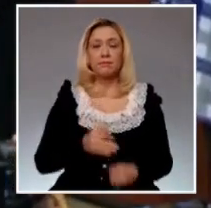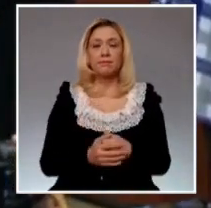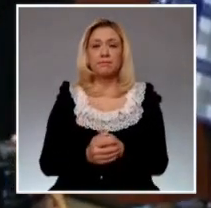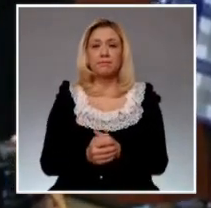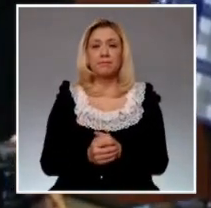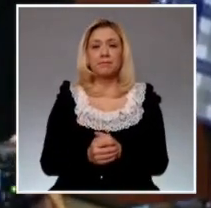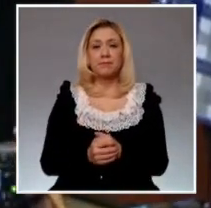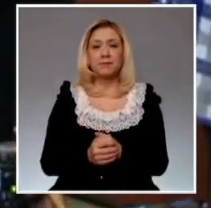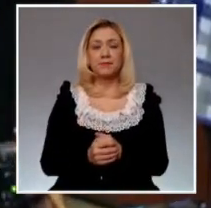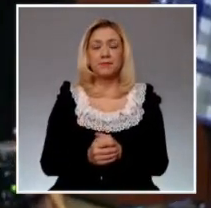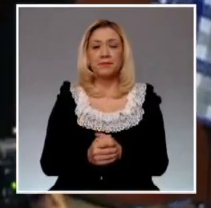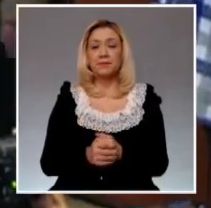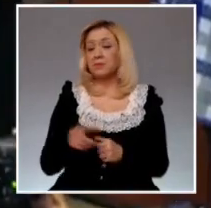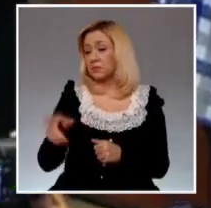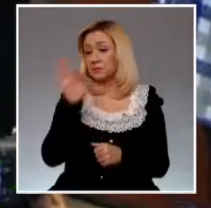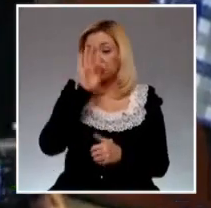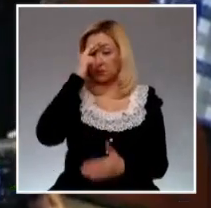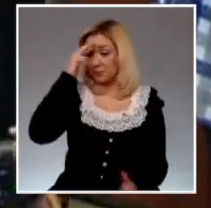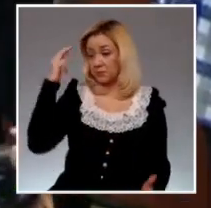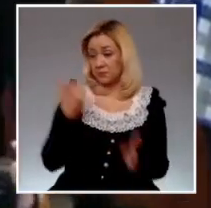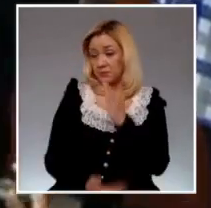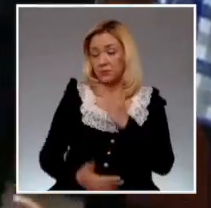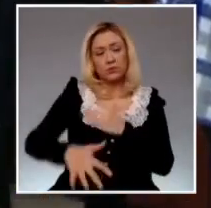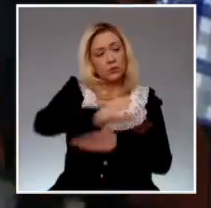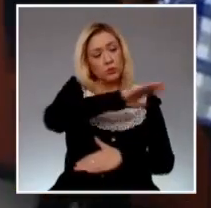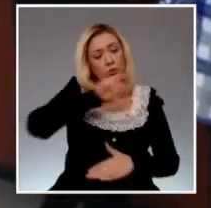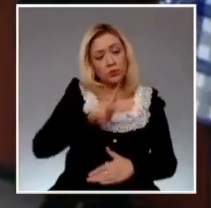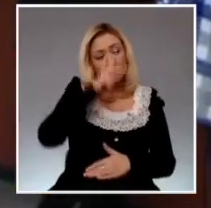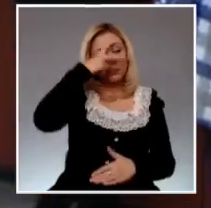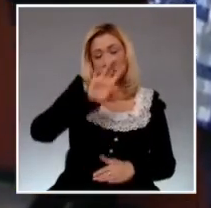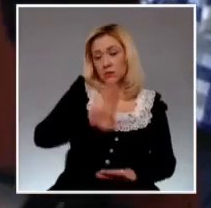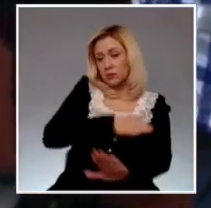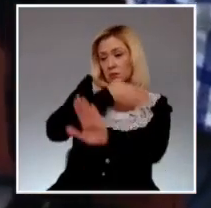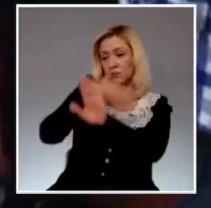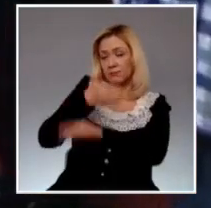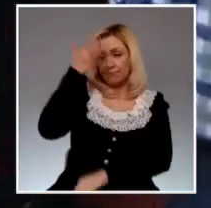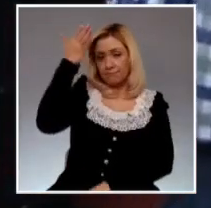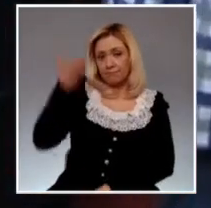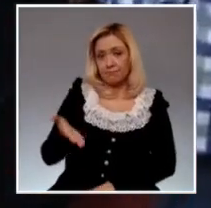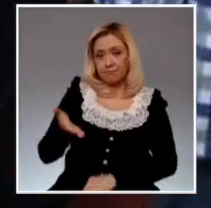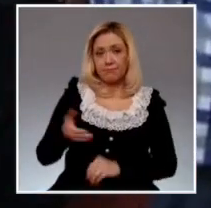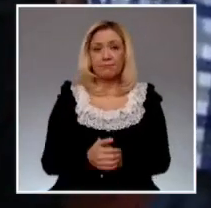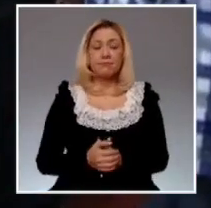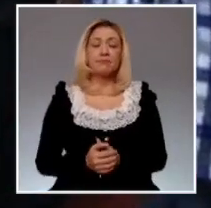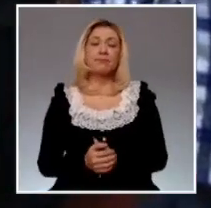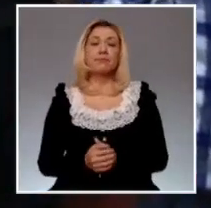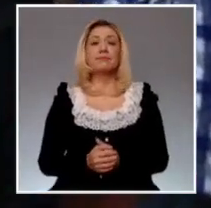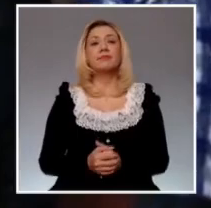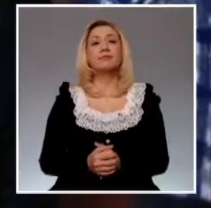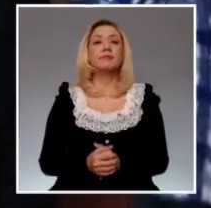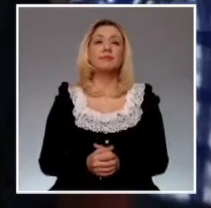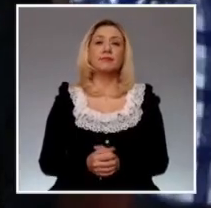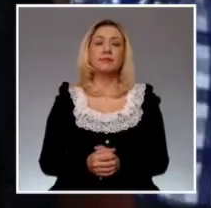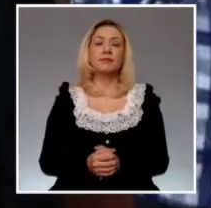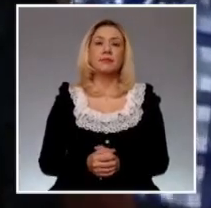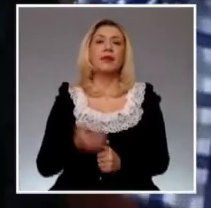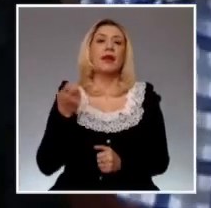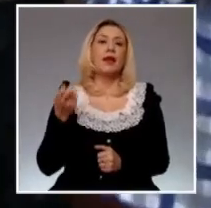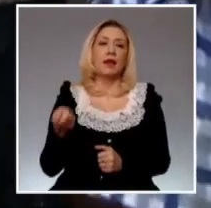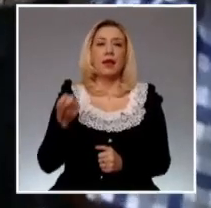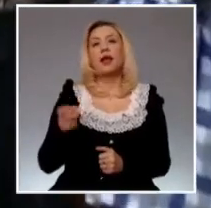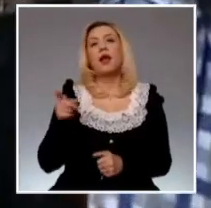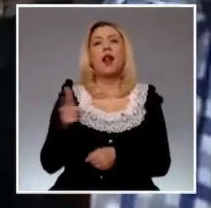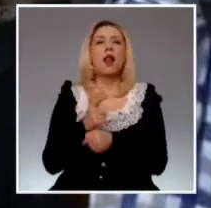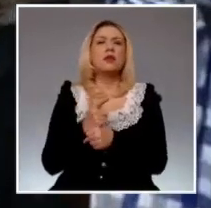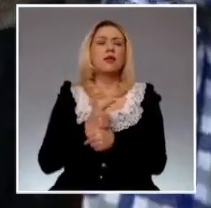Si no lo hiciera así, que la nación se lo demande. Batres Guadarrama es licenciada en Derecho por la